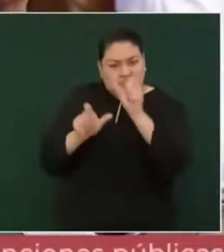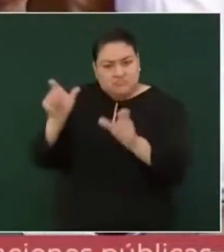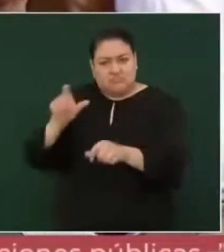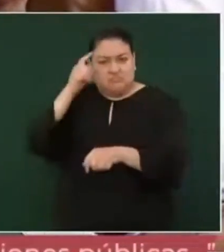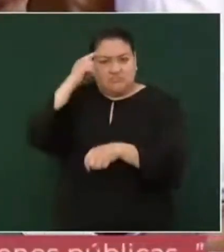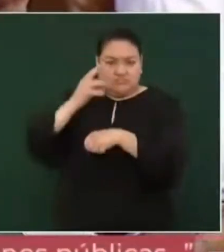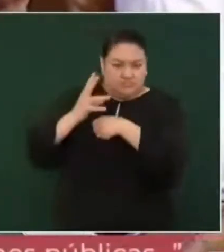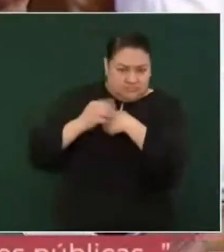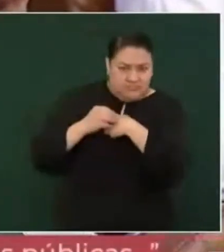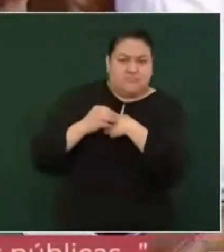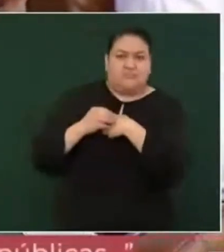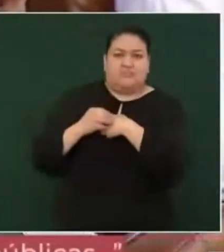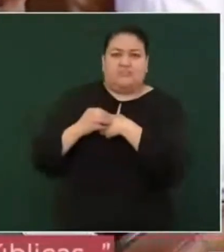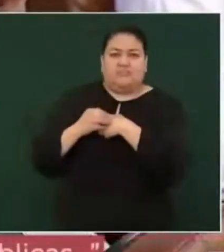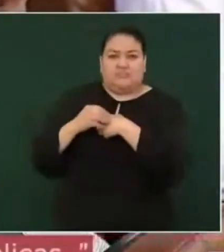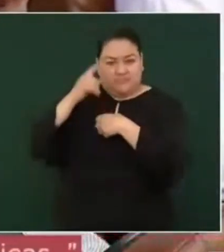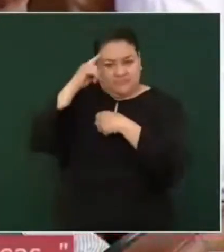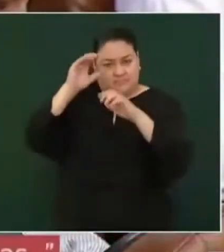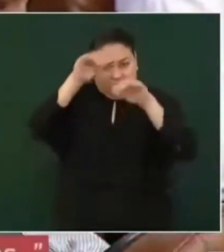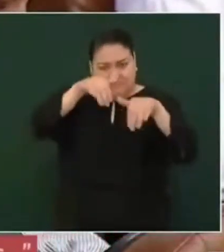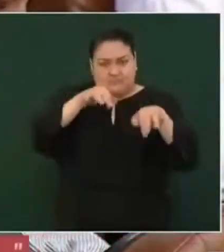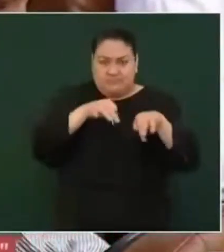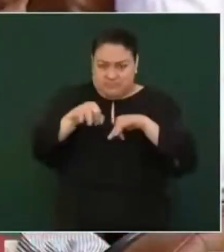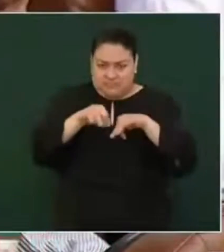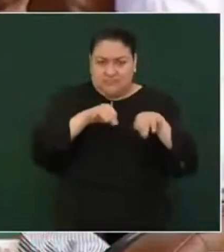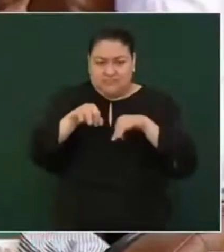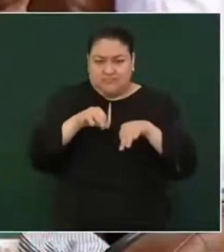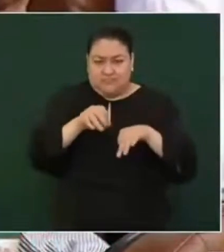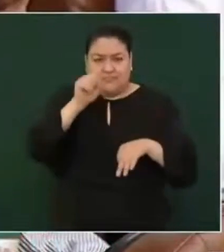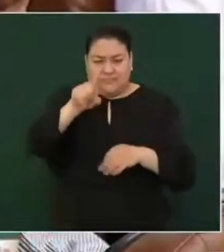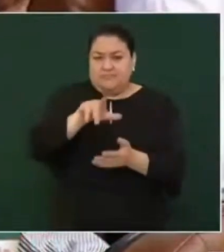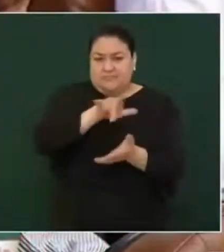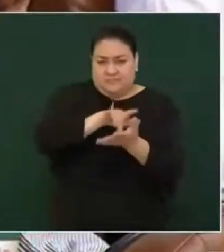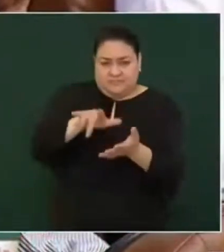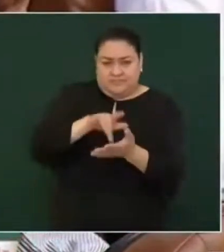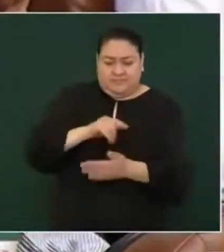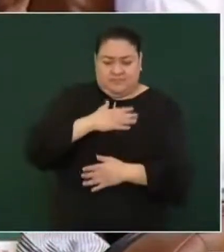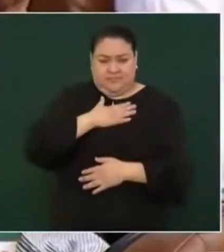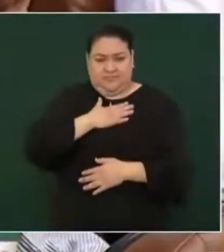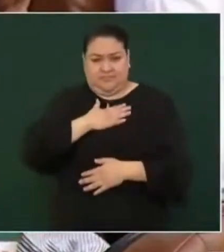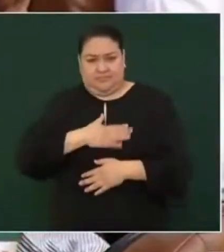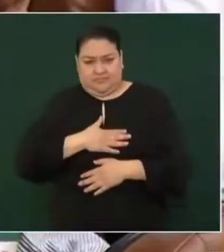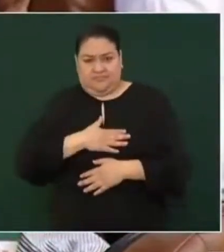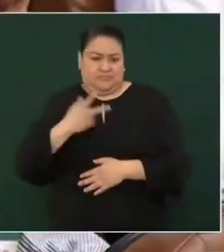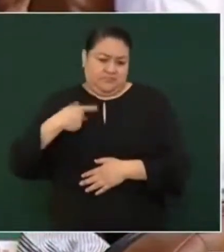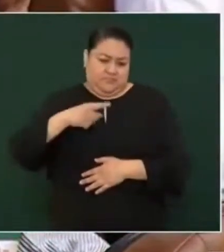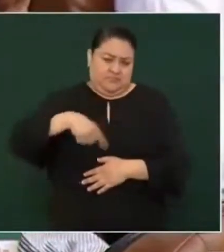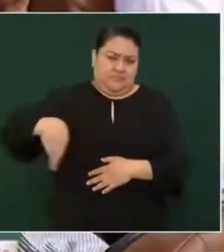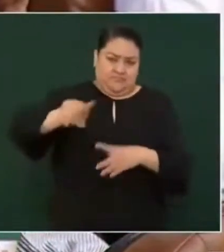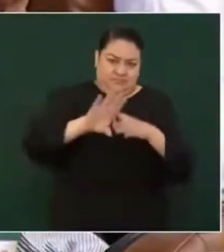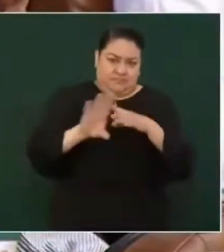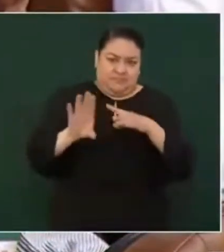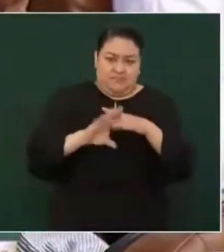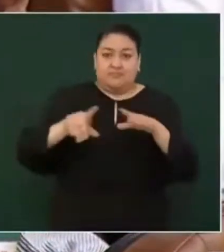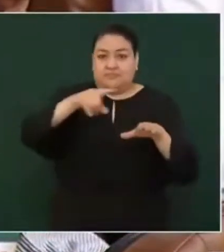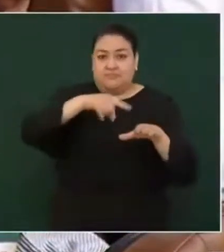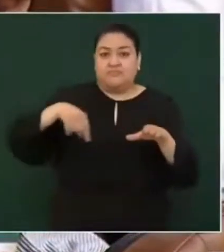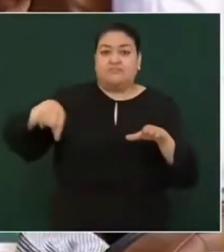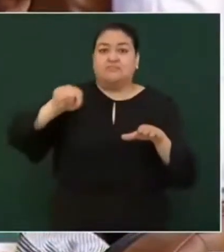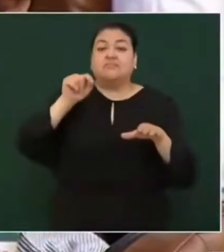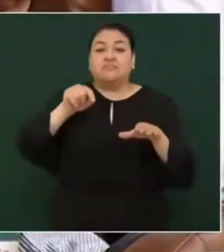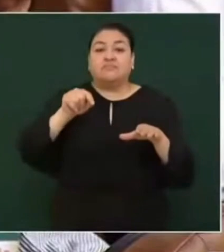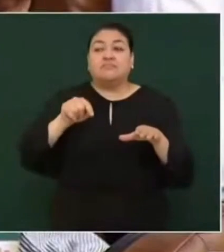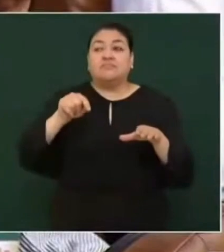precisamente para apoyar y de alguna manera hacer justicia a los migrantes que pues